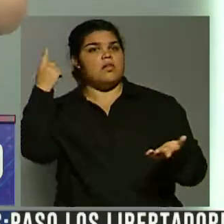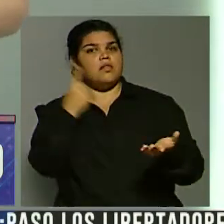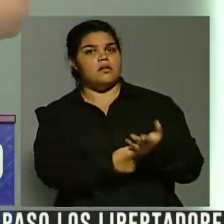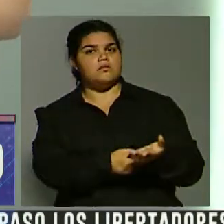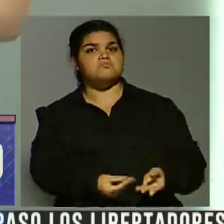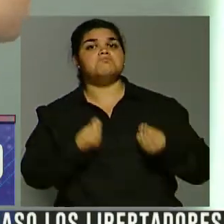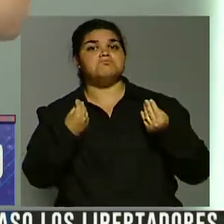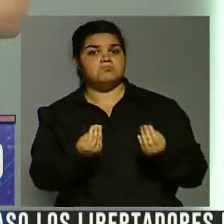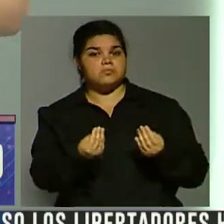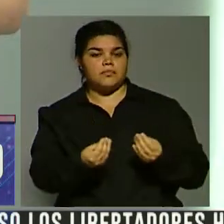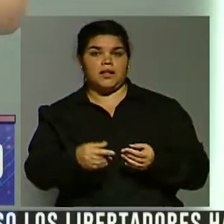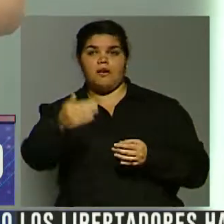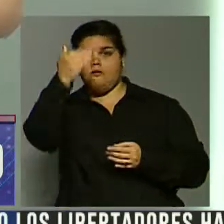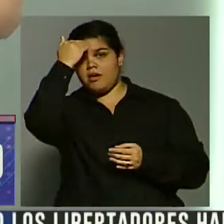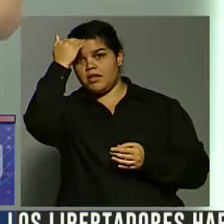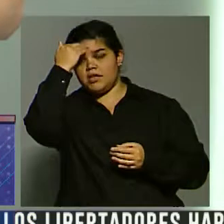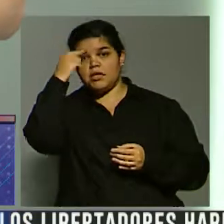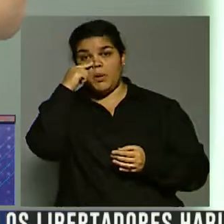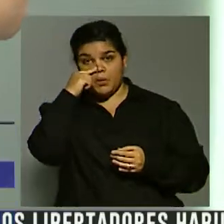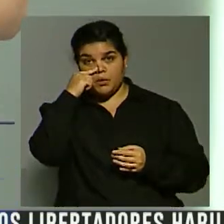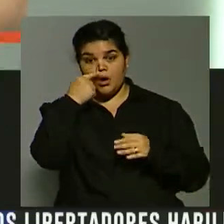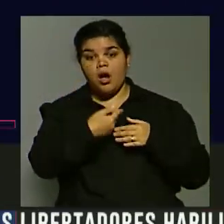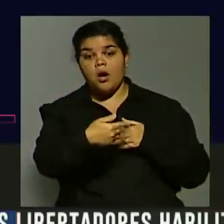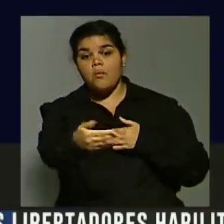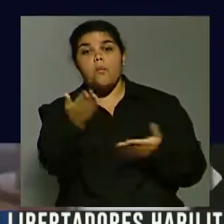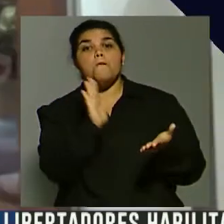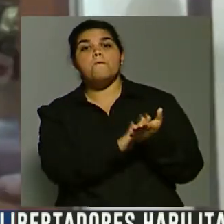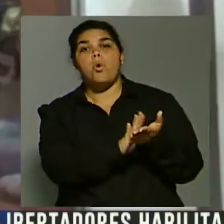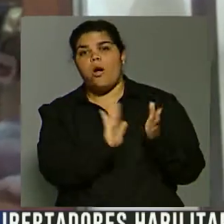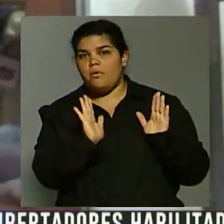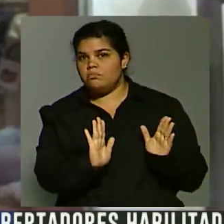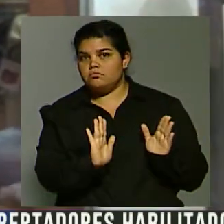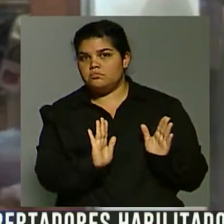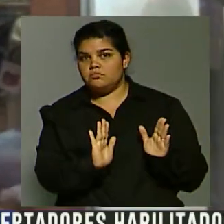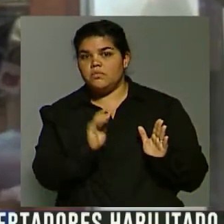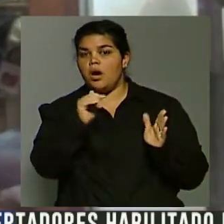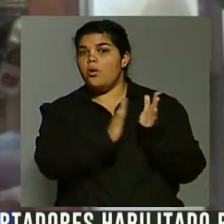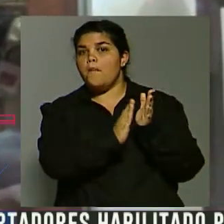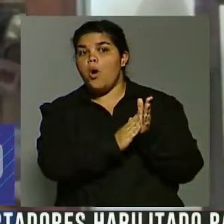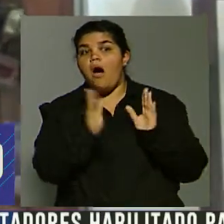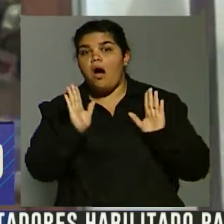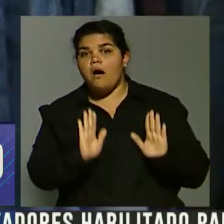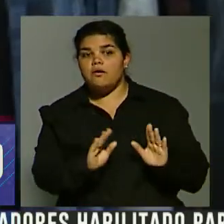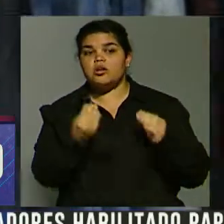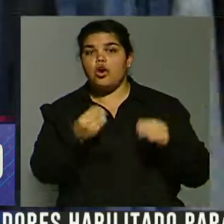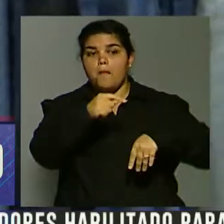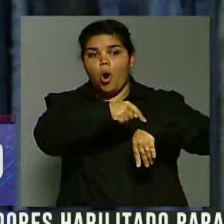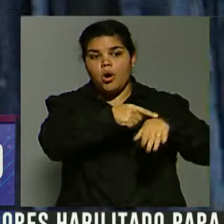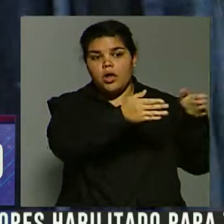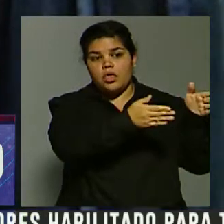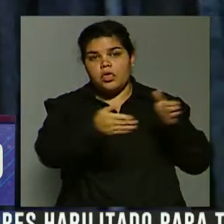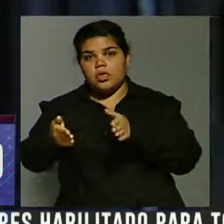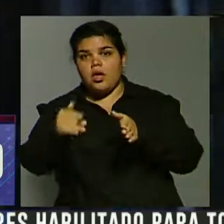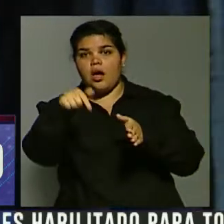determinó? Es que a partir del 15 de junio se va a implementar una prueba piloto, si se quiere, de lo que va a ser la atención del horario corrido aquí